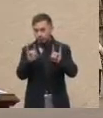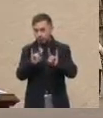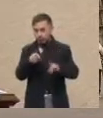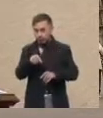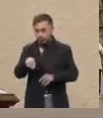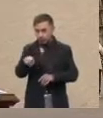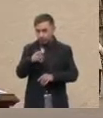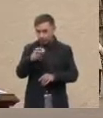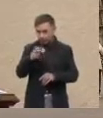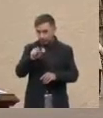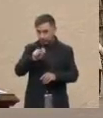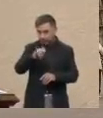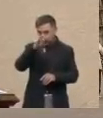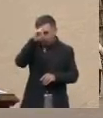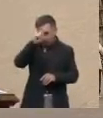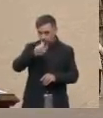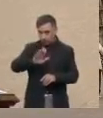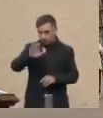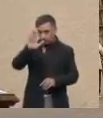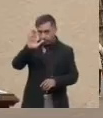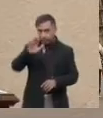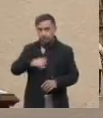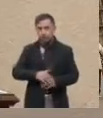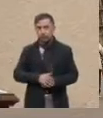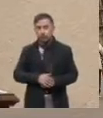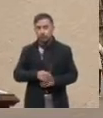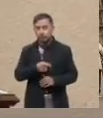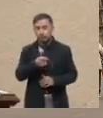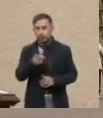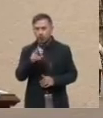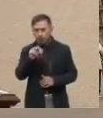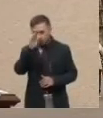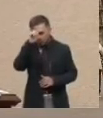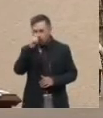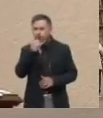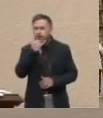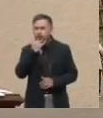de esa consideración, en contra, es que